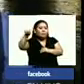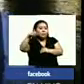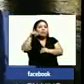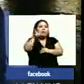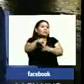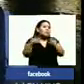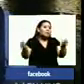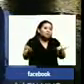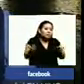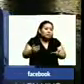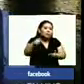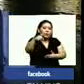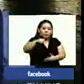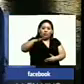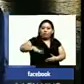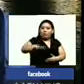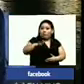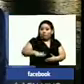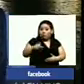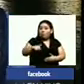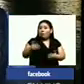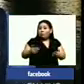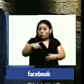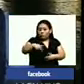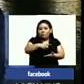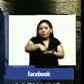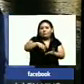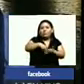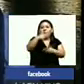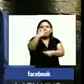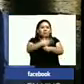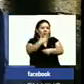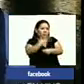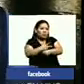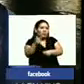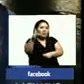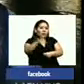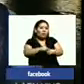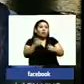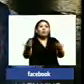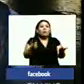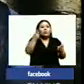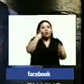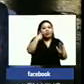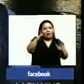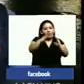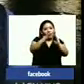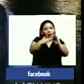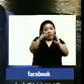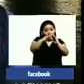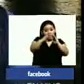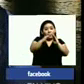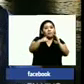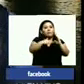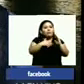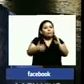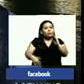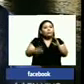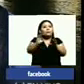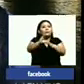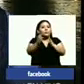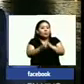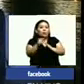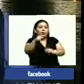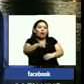Parte de lo que sucedió Esta tarde Acá en la capital guatemalteca Justamente En el Palacio Nacional De la Cultura Al momento es el reporte Que les tenemos